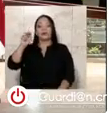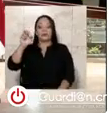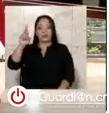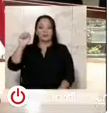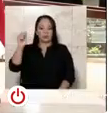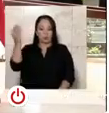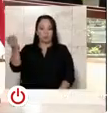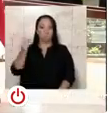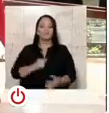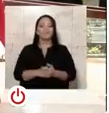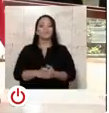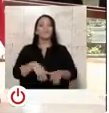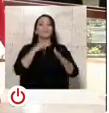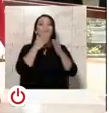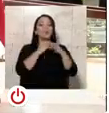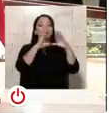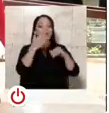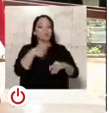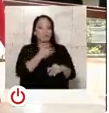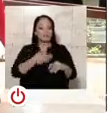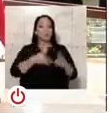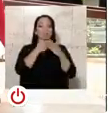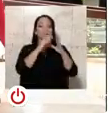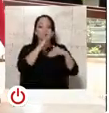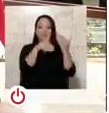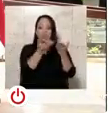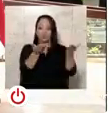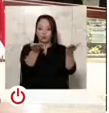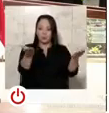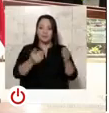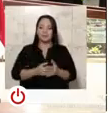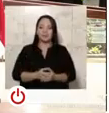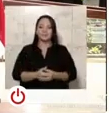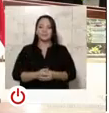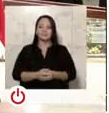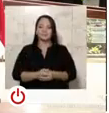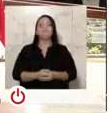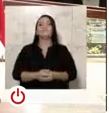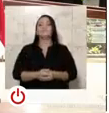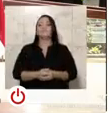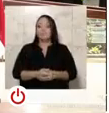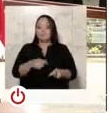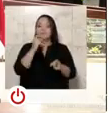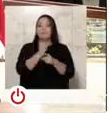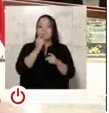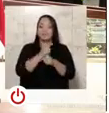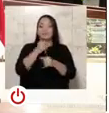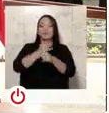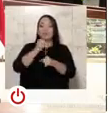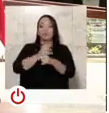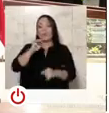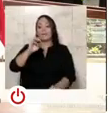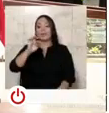sí, por favor. Buenas tardes, señor presidente, y buenas tardes a todos y todas. Bueno, efectivamente, el Instituto